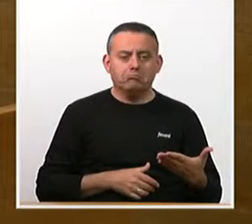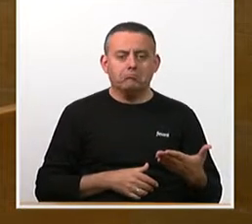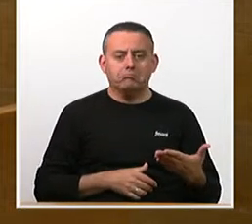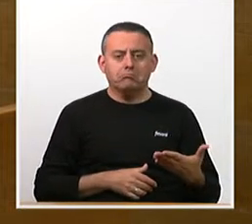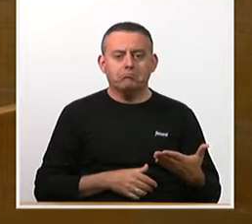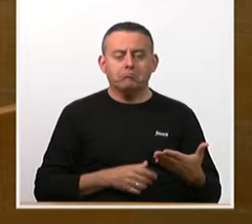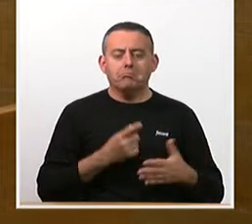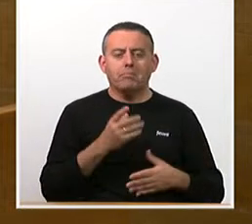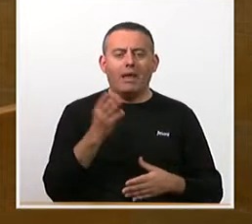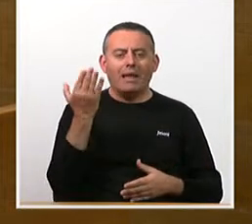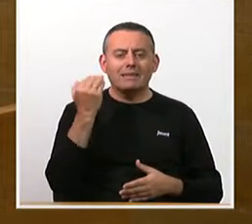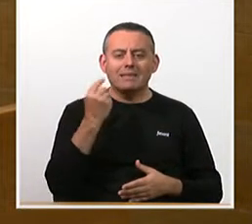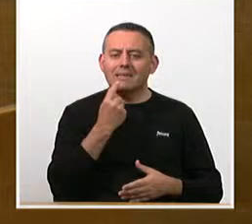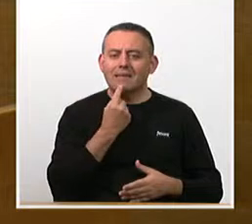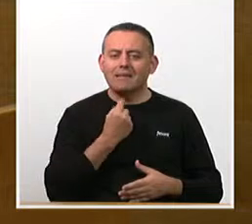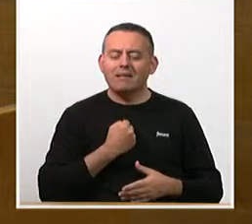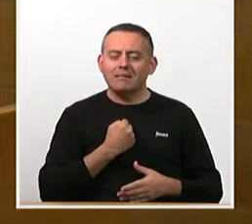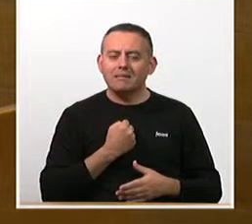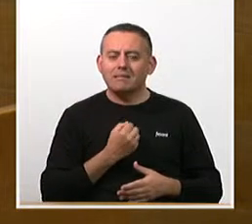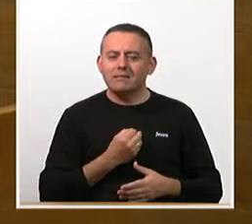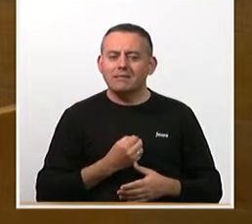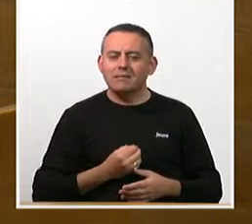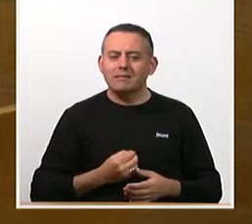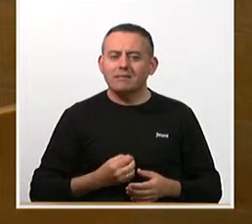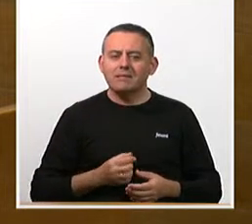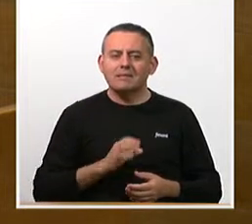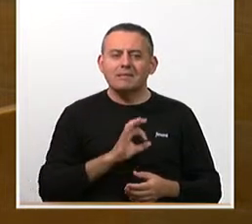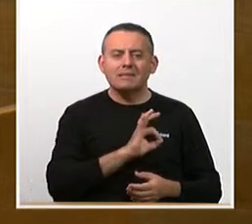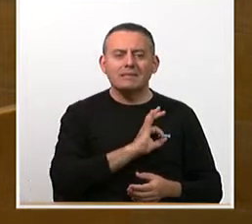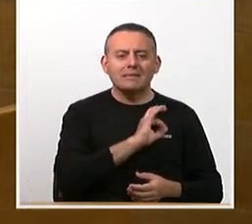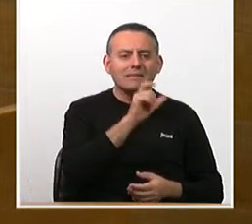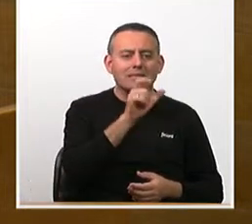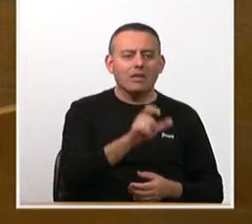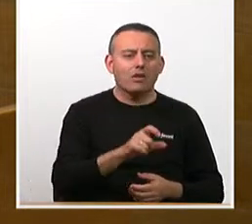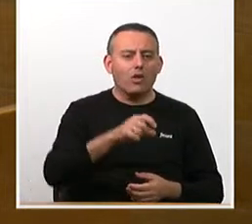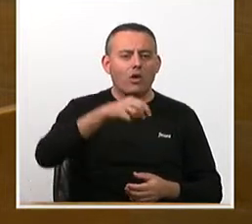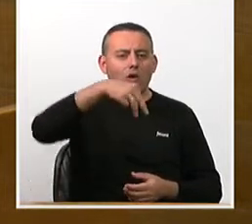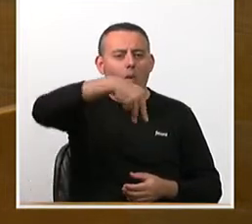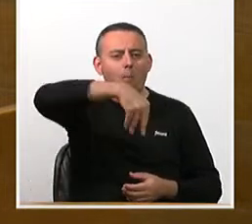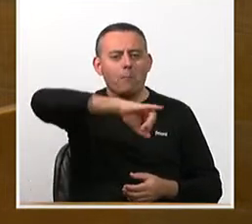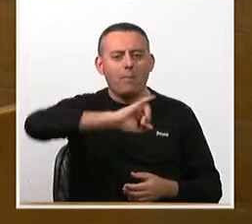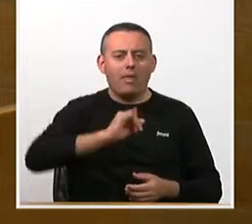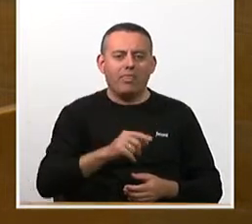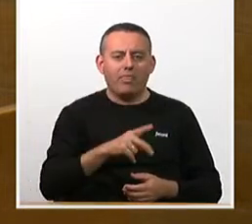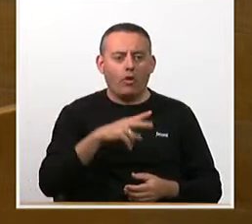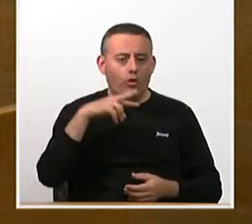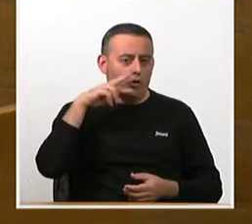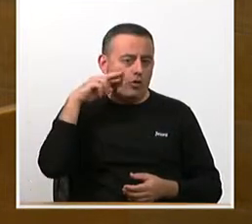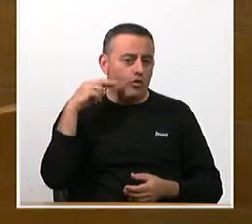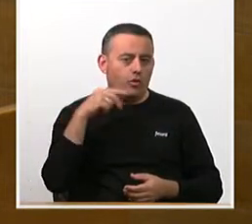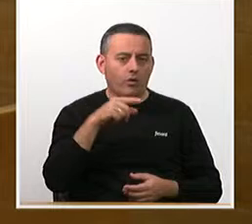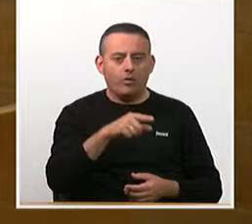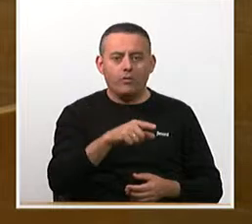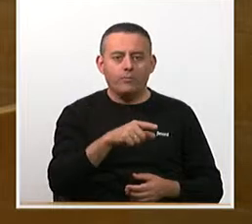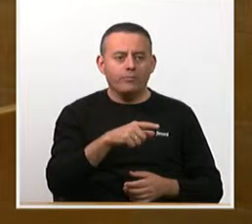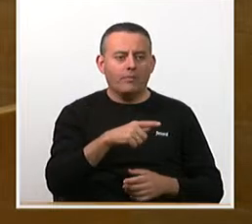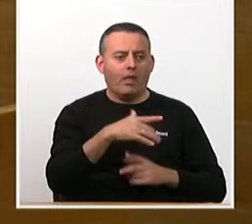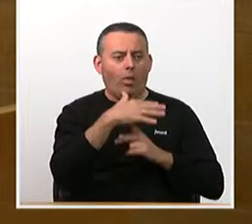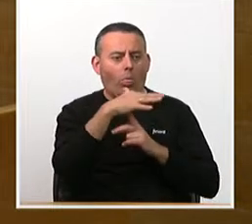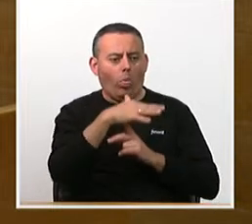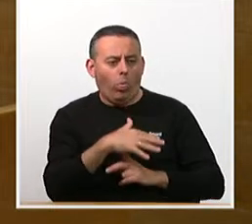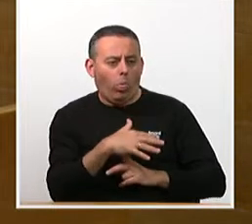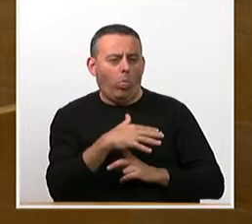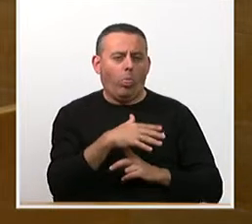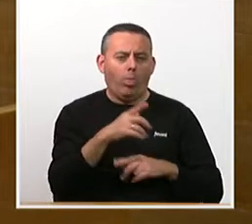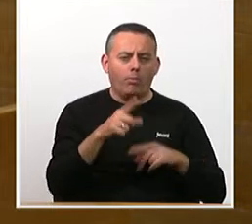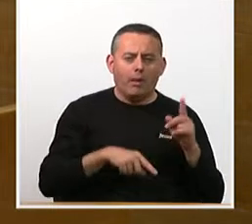habla también de que que bueno pues que si el señor mazón min ningunea y va por detrás o el señor mazón es mi presidente y no sé